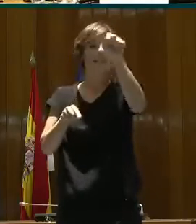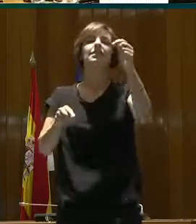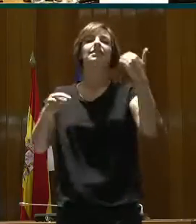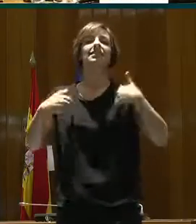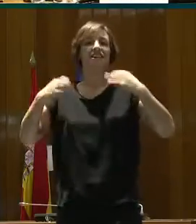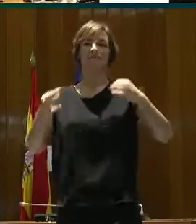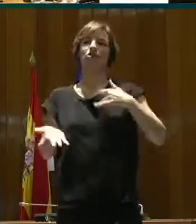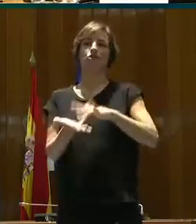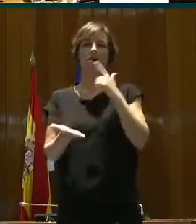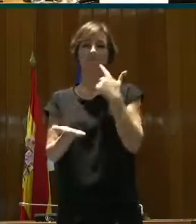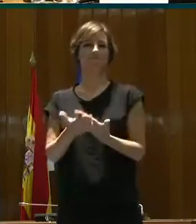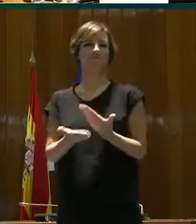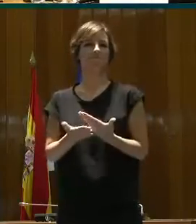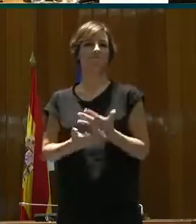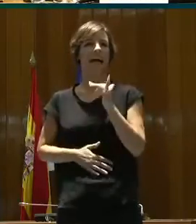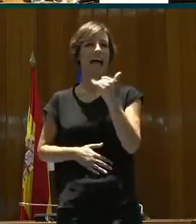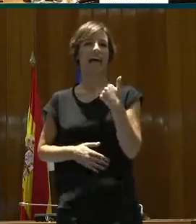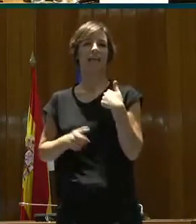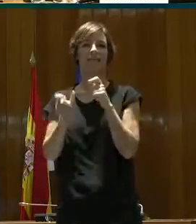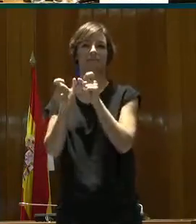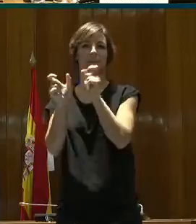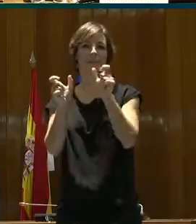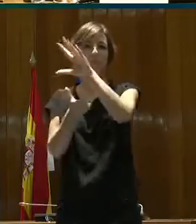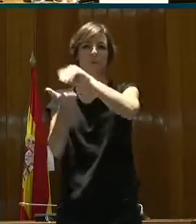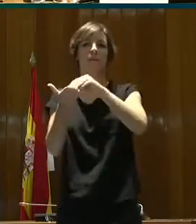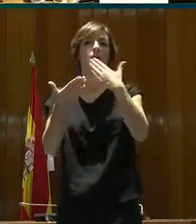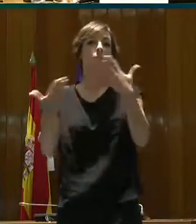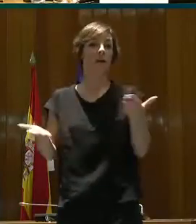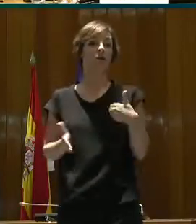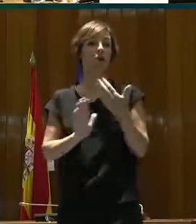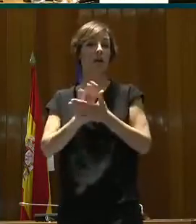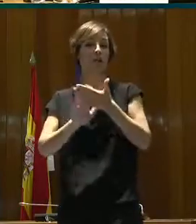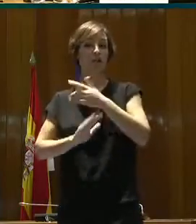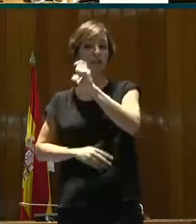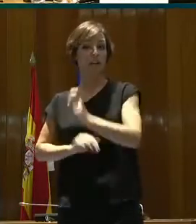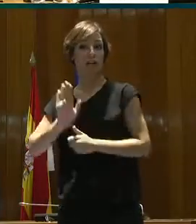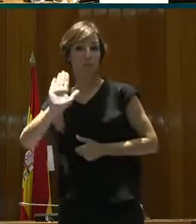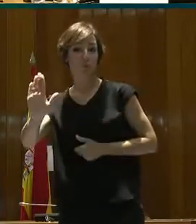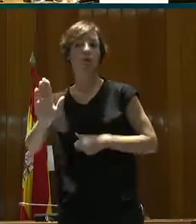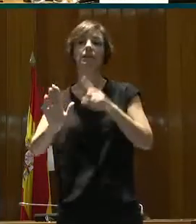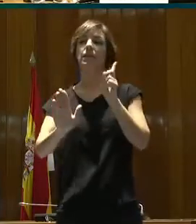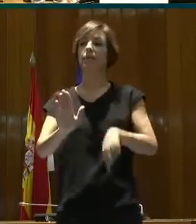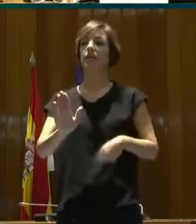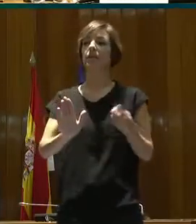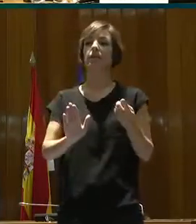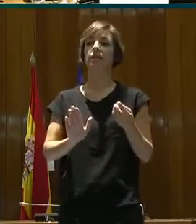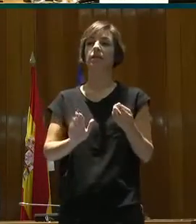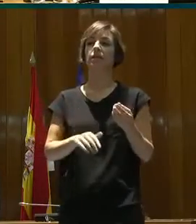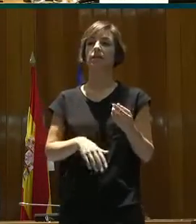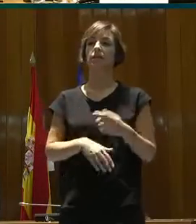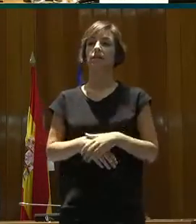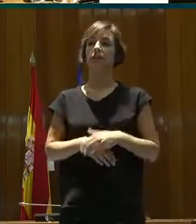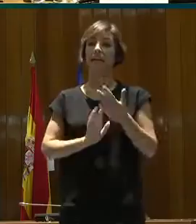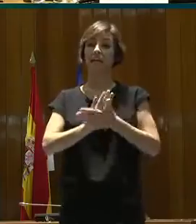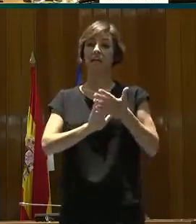documentada la existencia de esas partículas, como por ejemplo la LIS, la lengua de signos italiana, y la NGT,